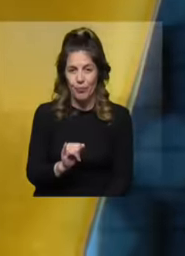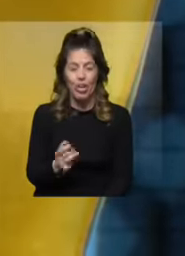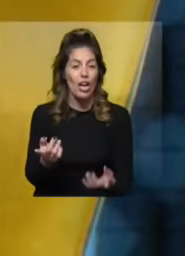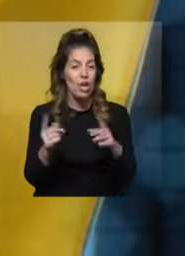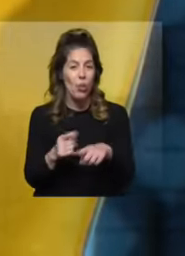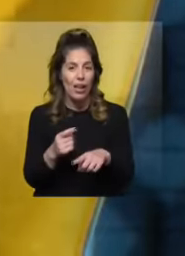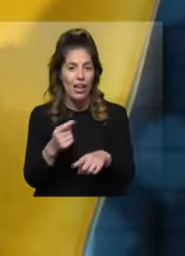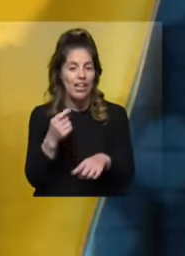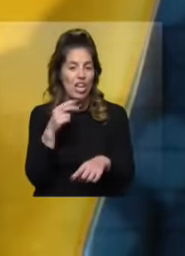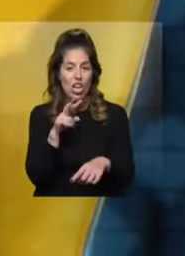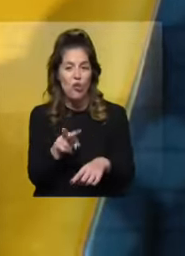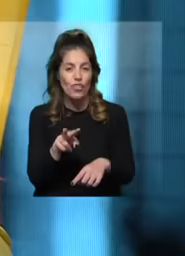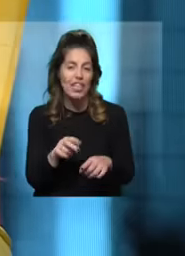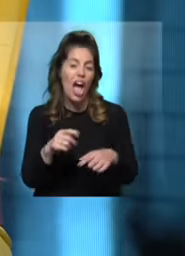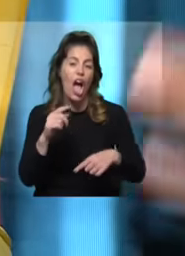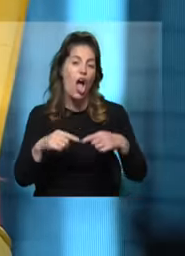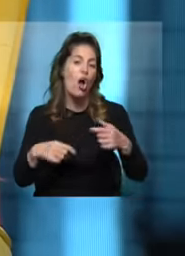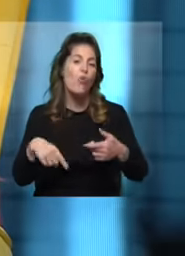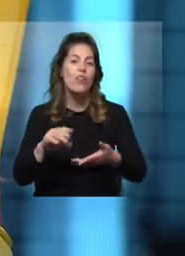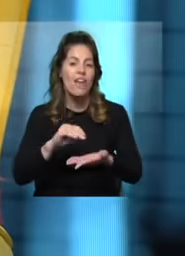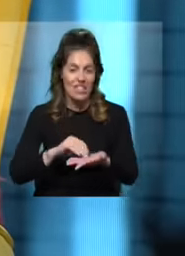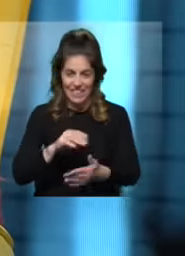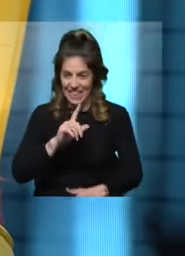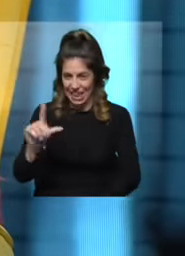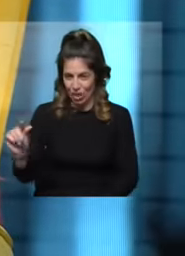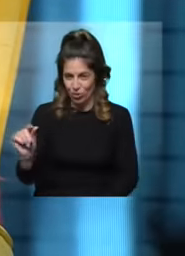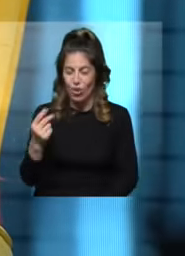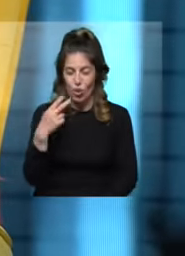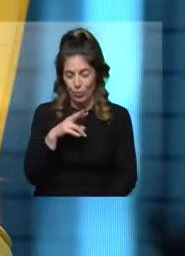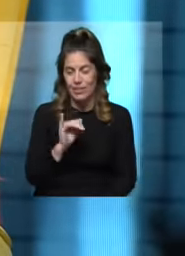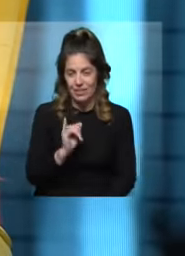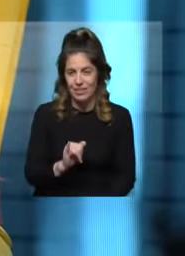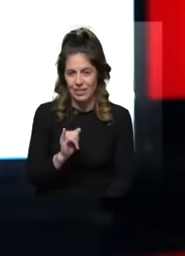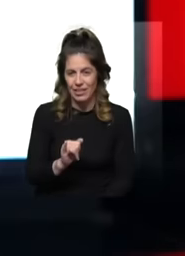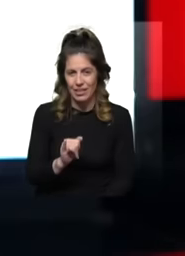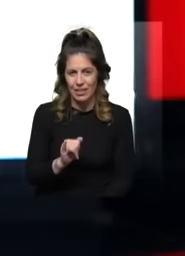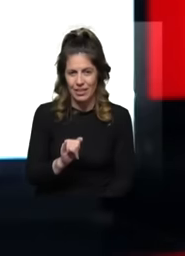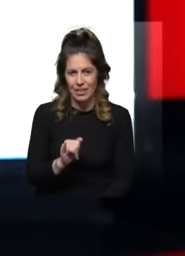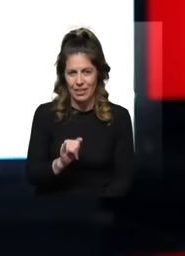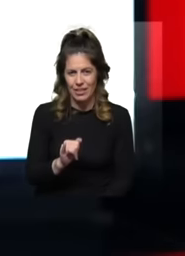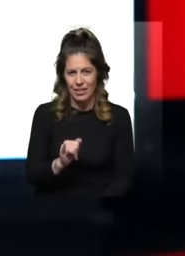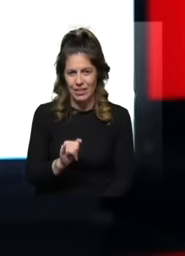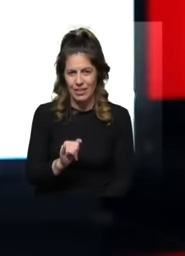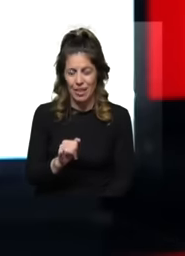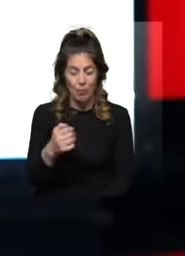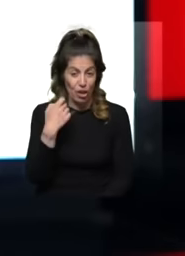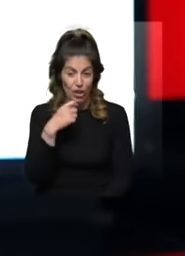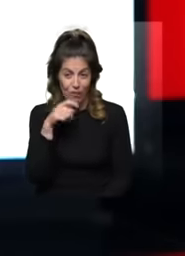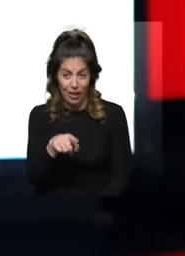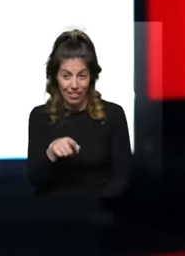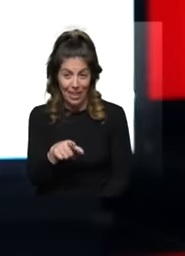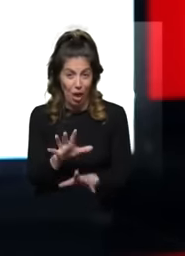ustedes las vi, alguna vez las vi de lejos, ¿no? Pero... Sí, pero le falta kilometraje musical al